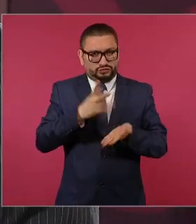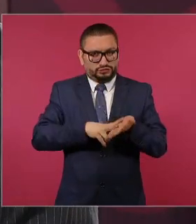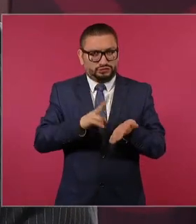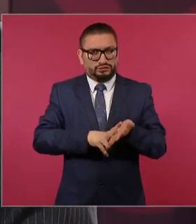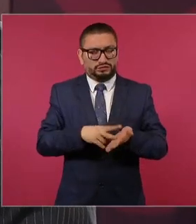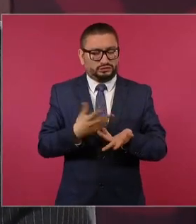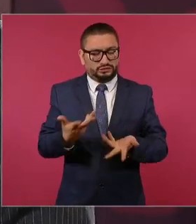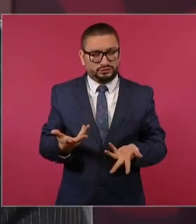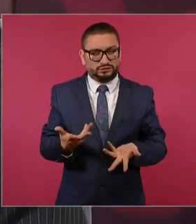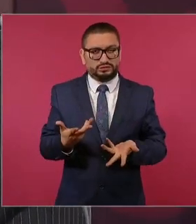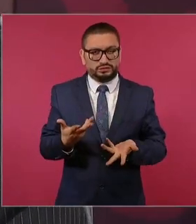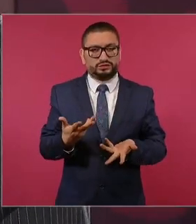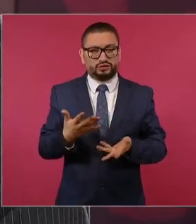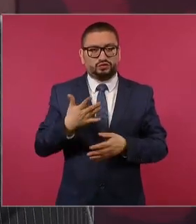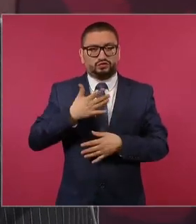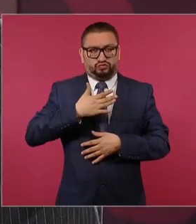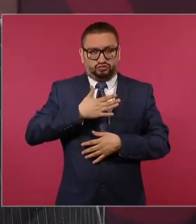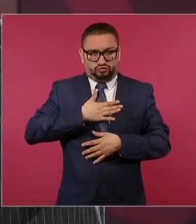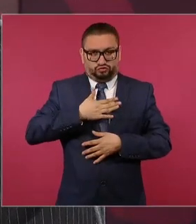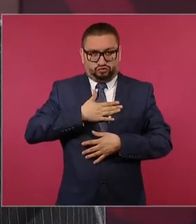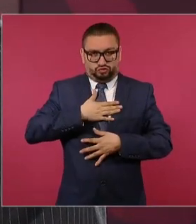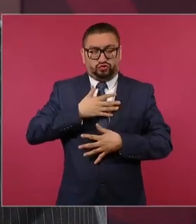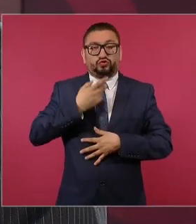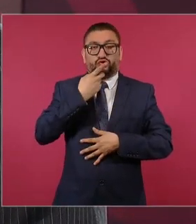que soy congruente